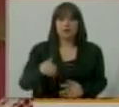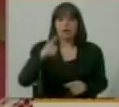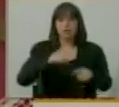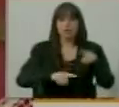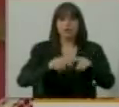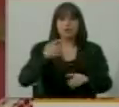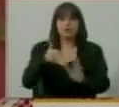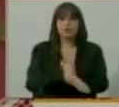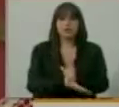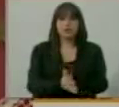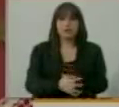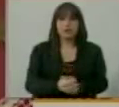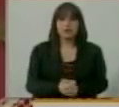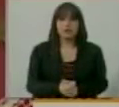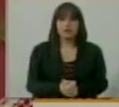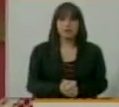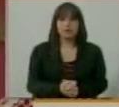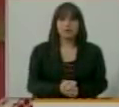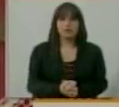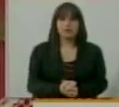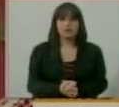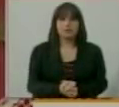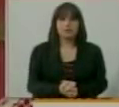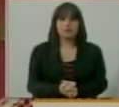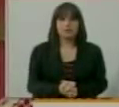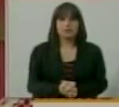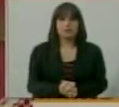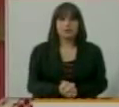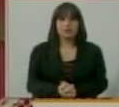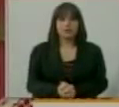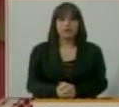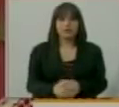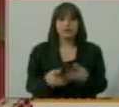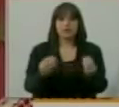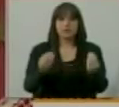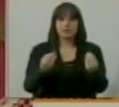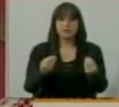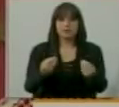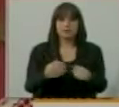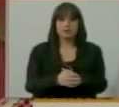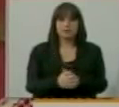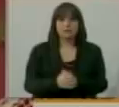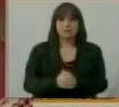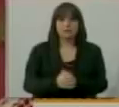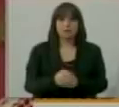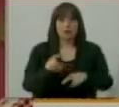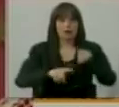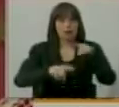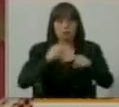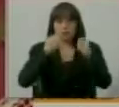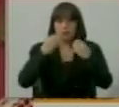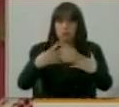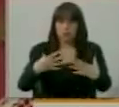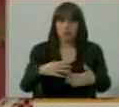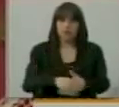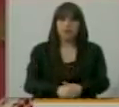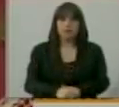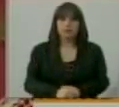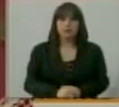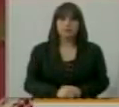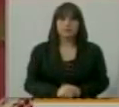élites. Las élites son perversas. Cuando usted deja de serles útil, son sus peores verdugos.